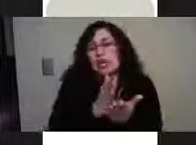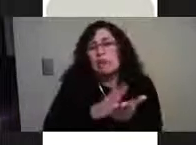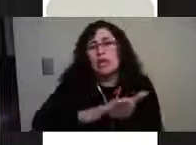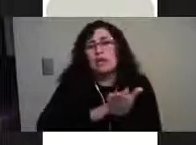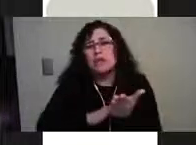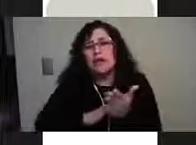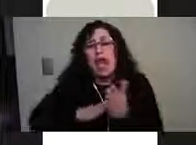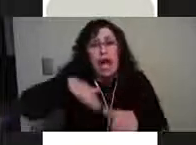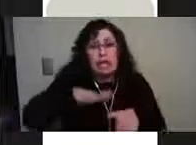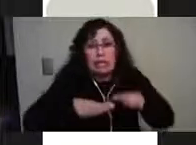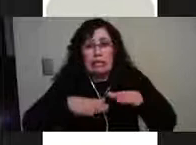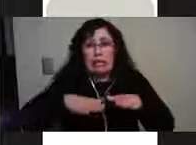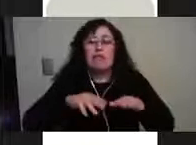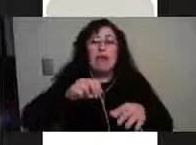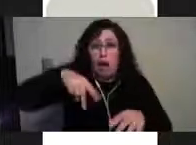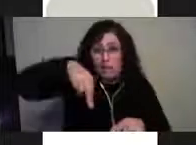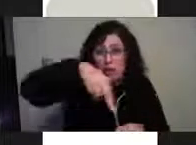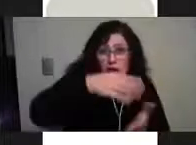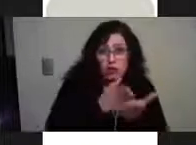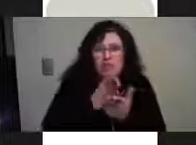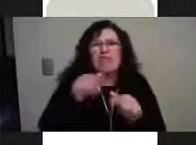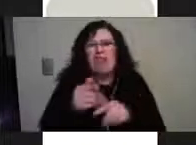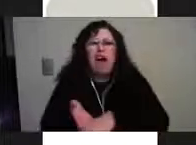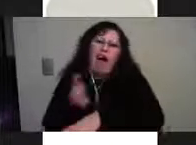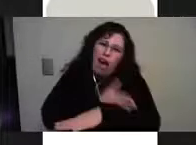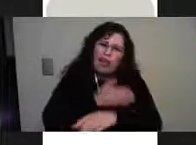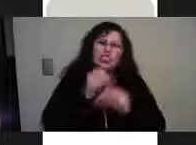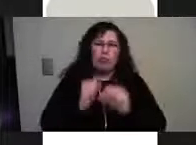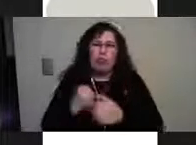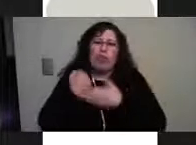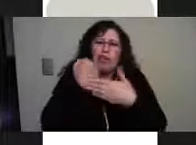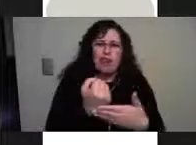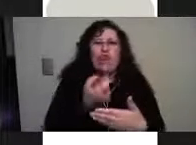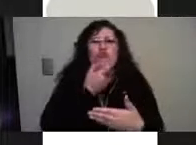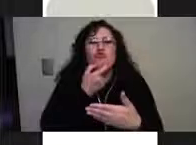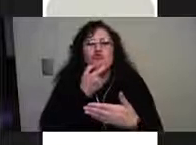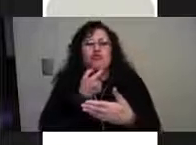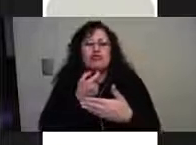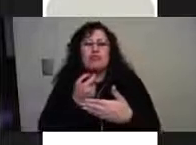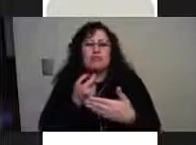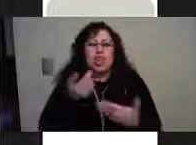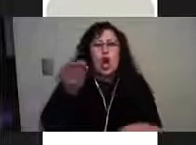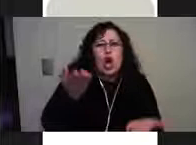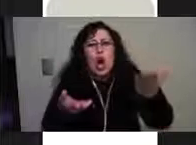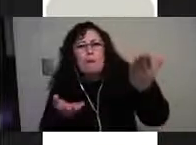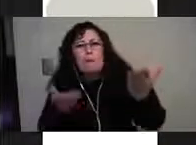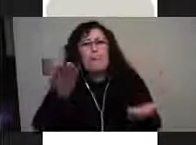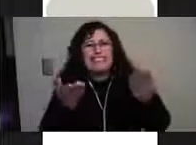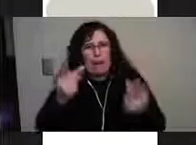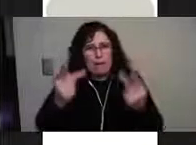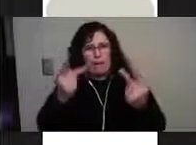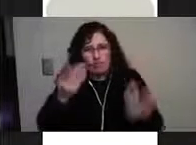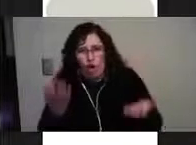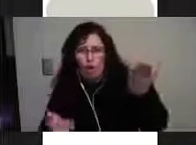marcha, ya se comienza a tratar para favorecer cargas de peso y favorecer la